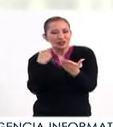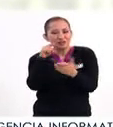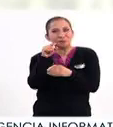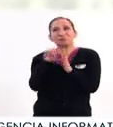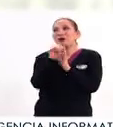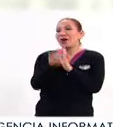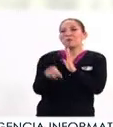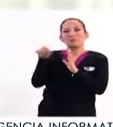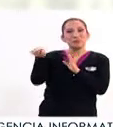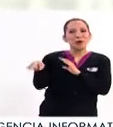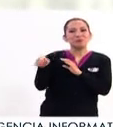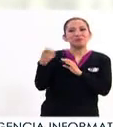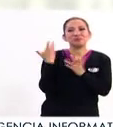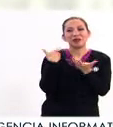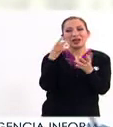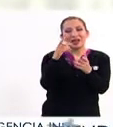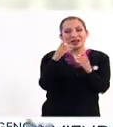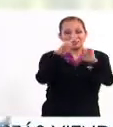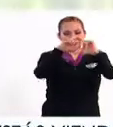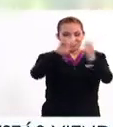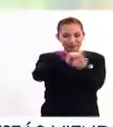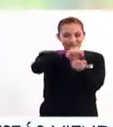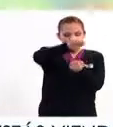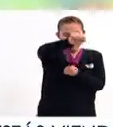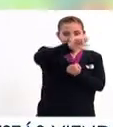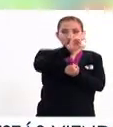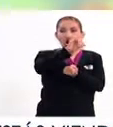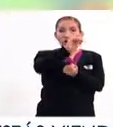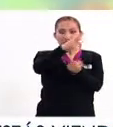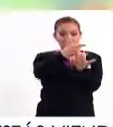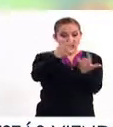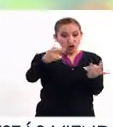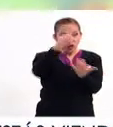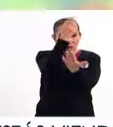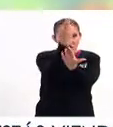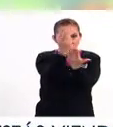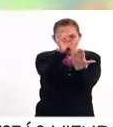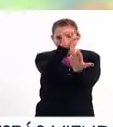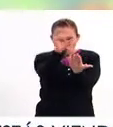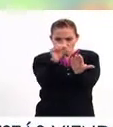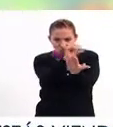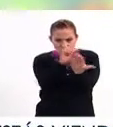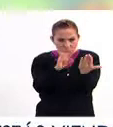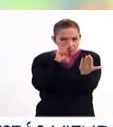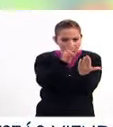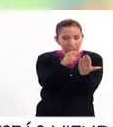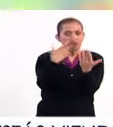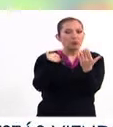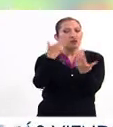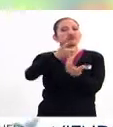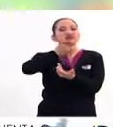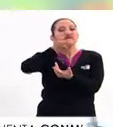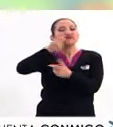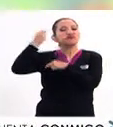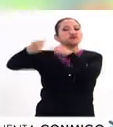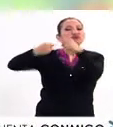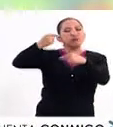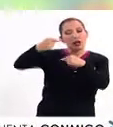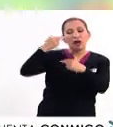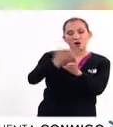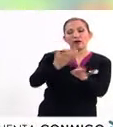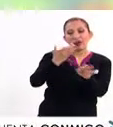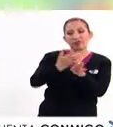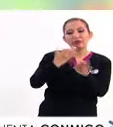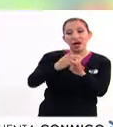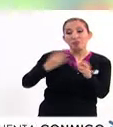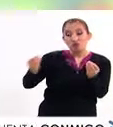remitirte desde los códices, ¿no?, a historias contadas, entonces a través de imágenes. Entonces yo creo que hay una gran tradición y creo que es el momento